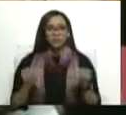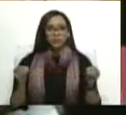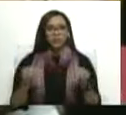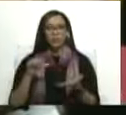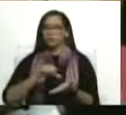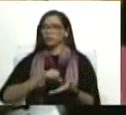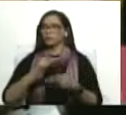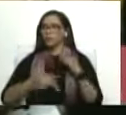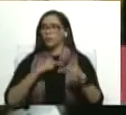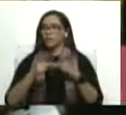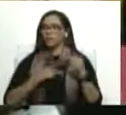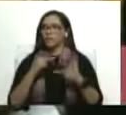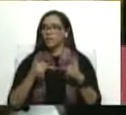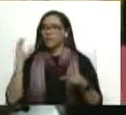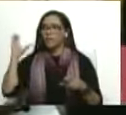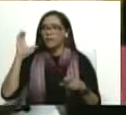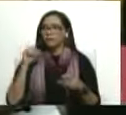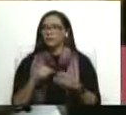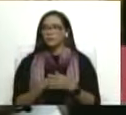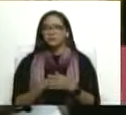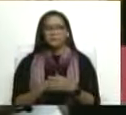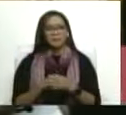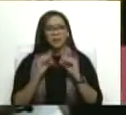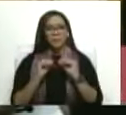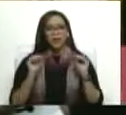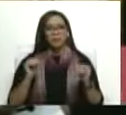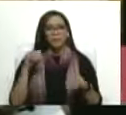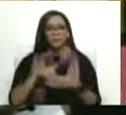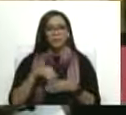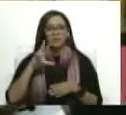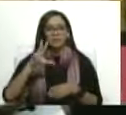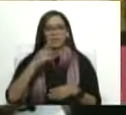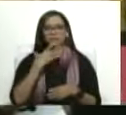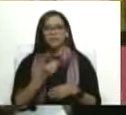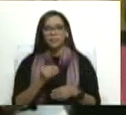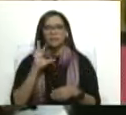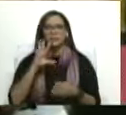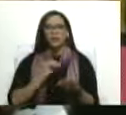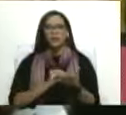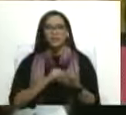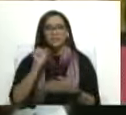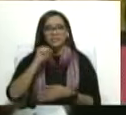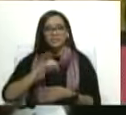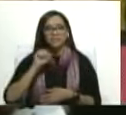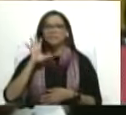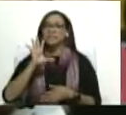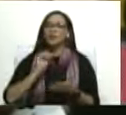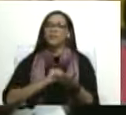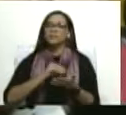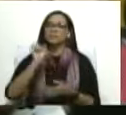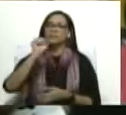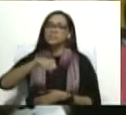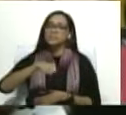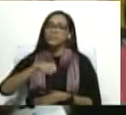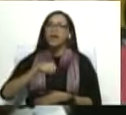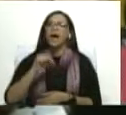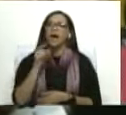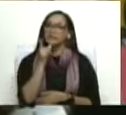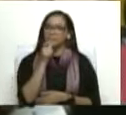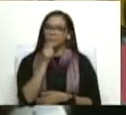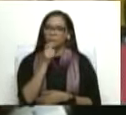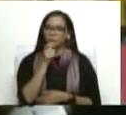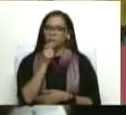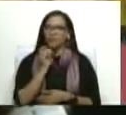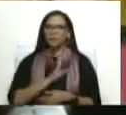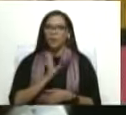centros productivos del país, llamando a votar el 3 de diciembre 5 veces sí. 5 veces sí a esta pregunta que